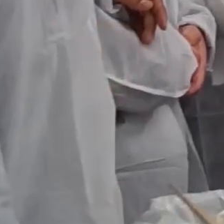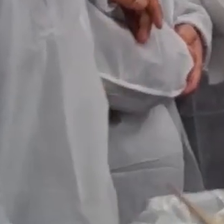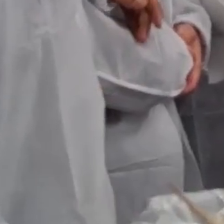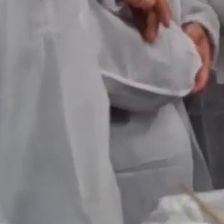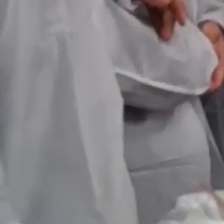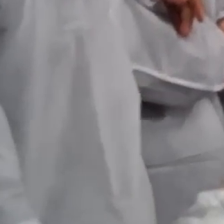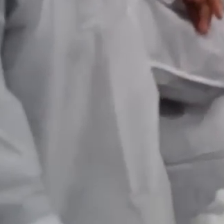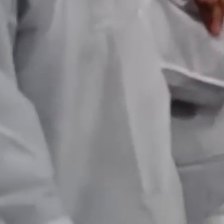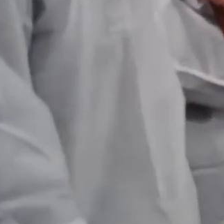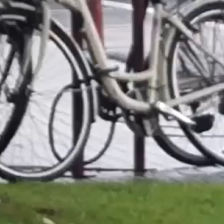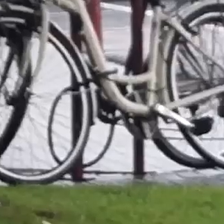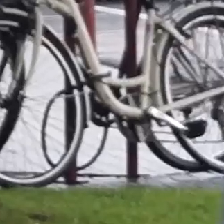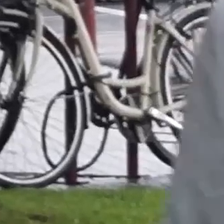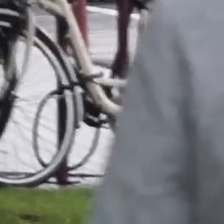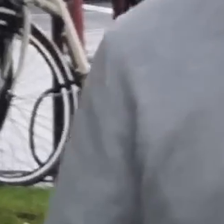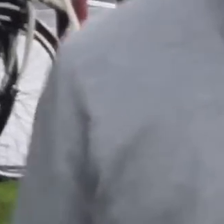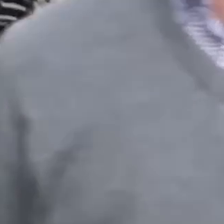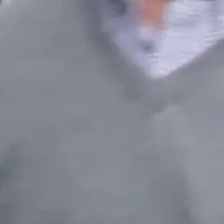realizándolo.